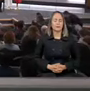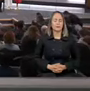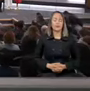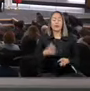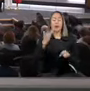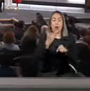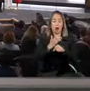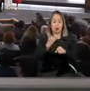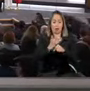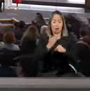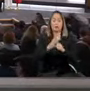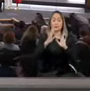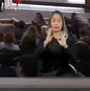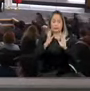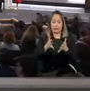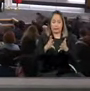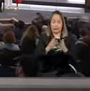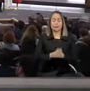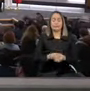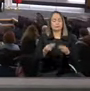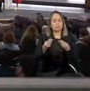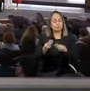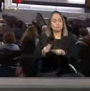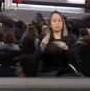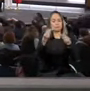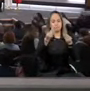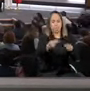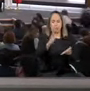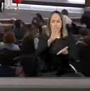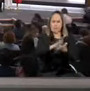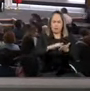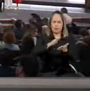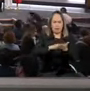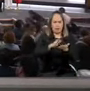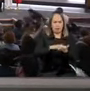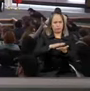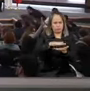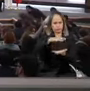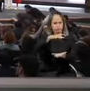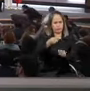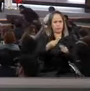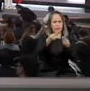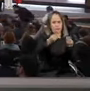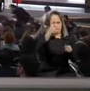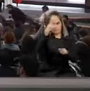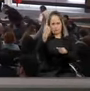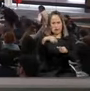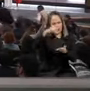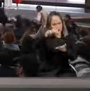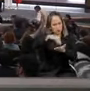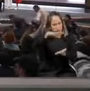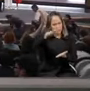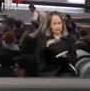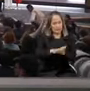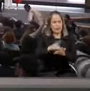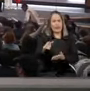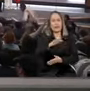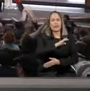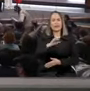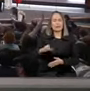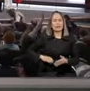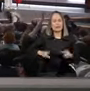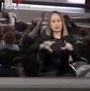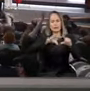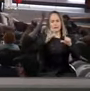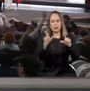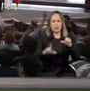En este momento se llevará a cabo el acto de entrega de la documentación para la solicitud de registro como candidata a la presidencia de la